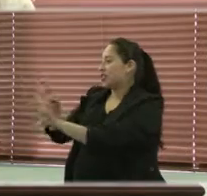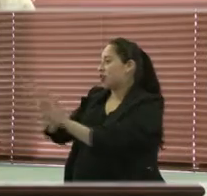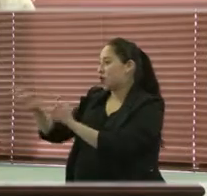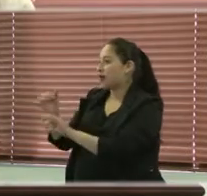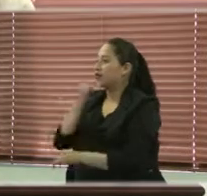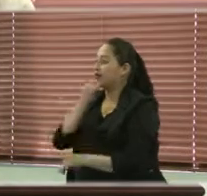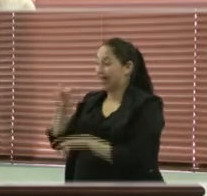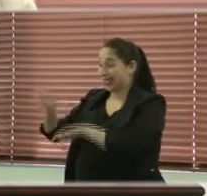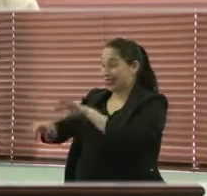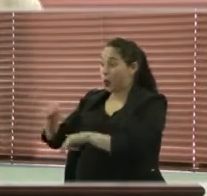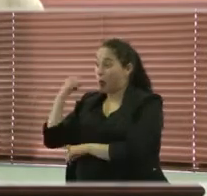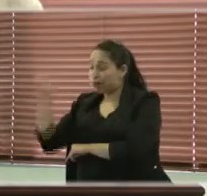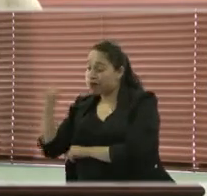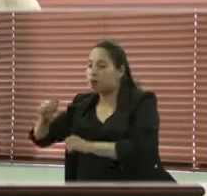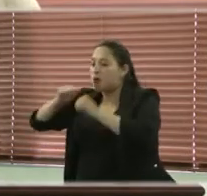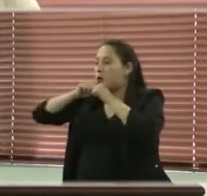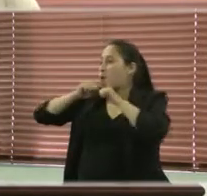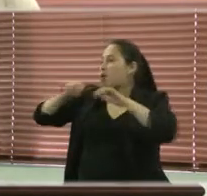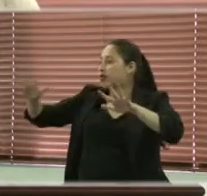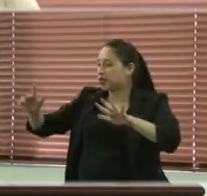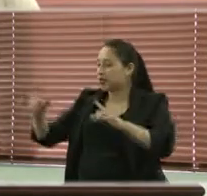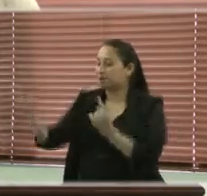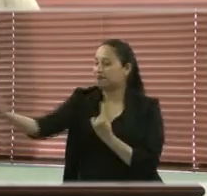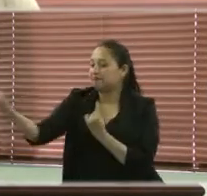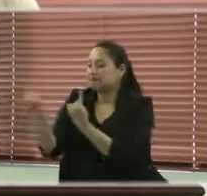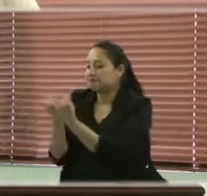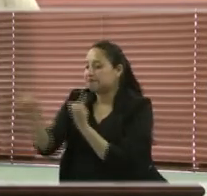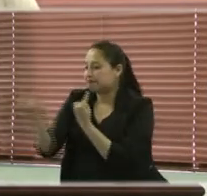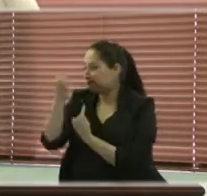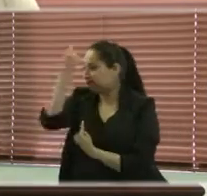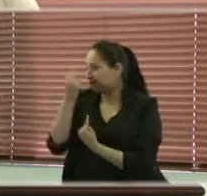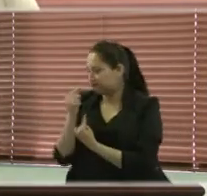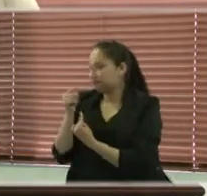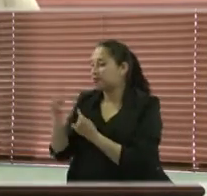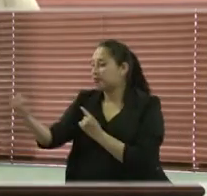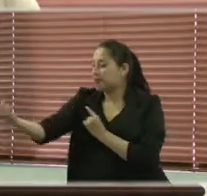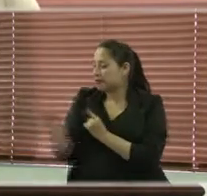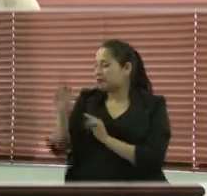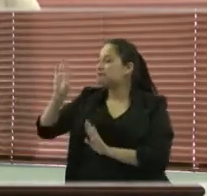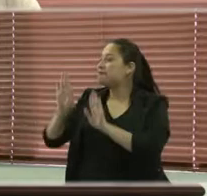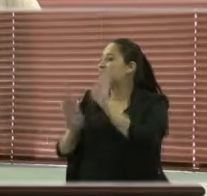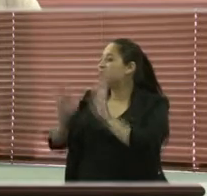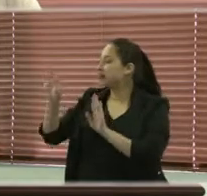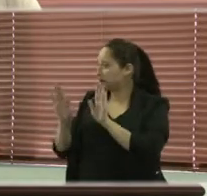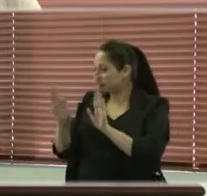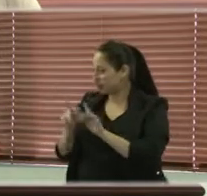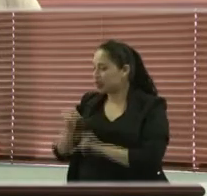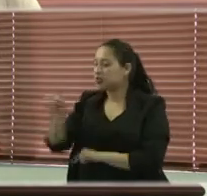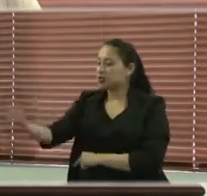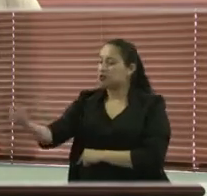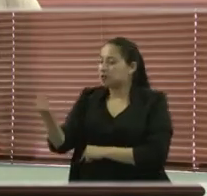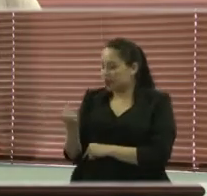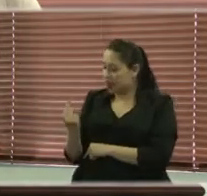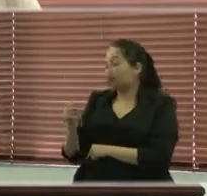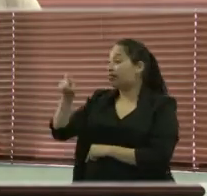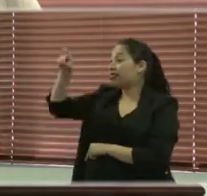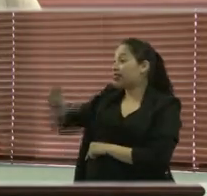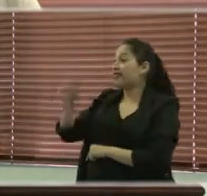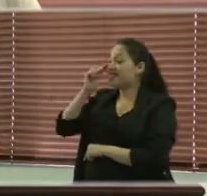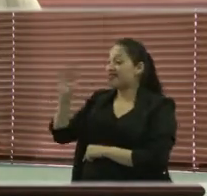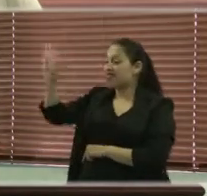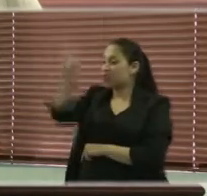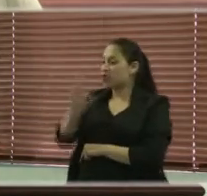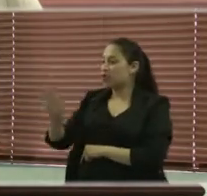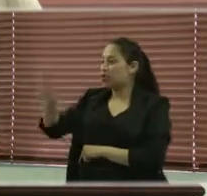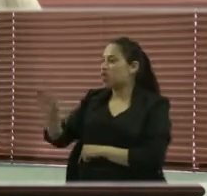una convocatoria para la presentación de candidatos y todos los estados parte tienen derecho a presentar un candidato que tiene que ser Nacional de su